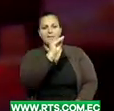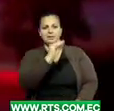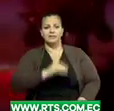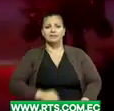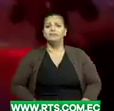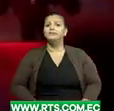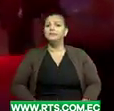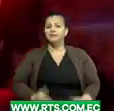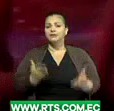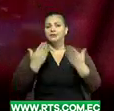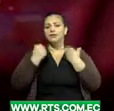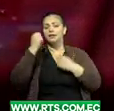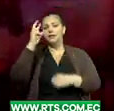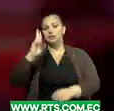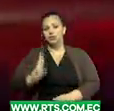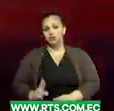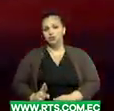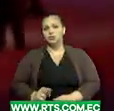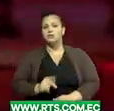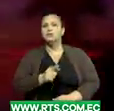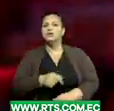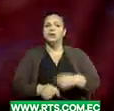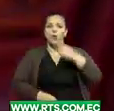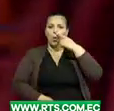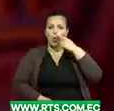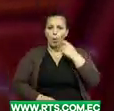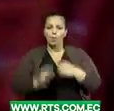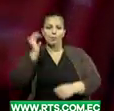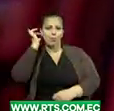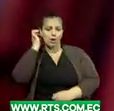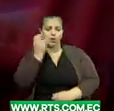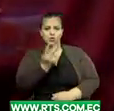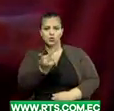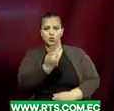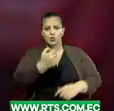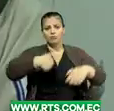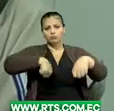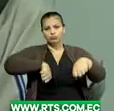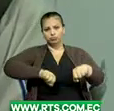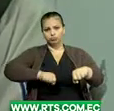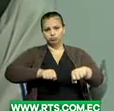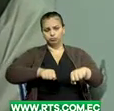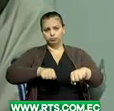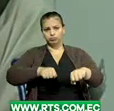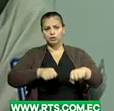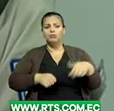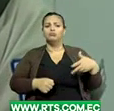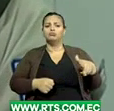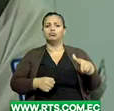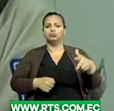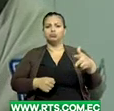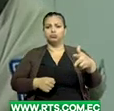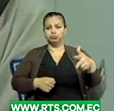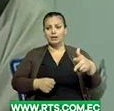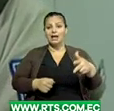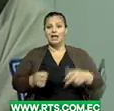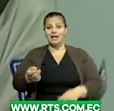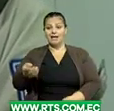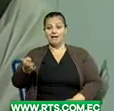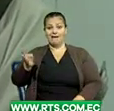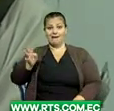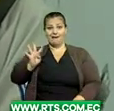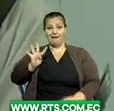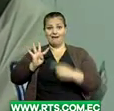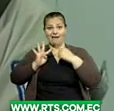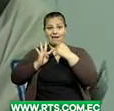víctimas eran un hombre y una mujer que se movilizaban sobre una motocicleta. Son interceptados por varios sujetos que